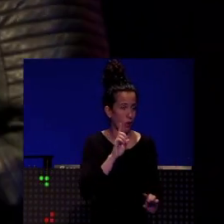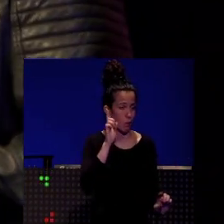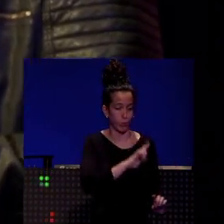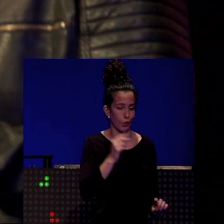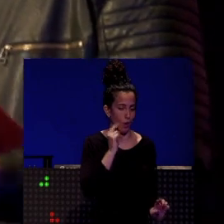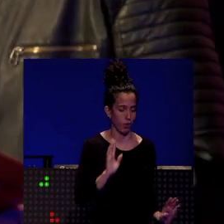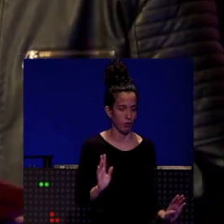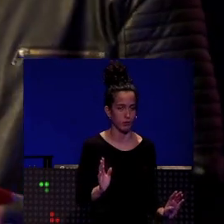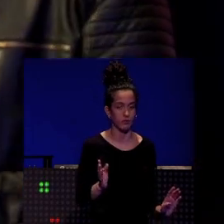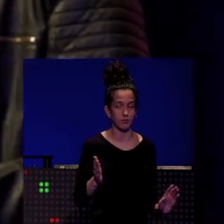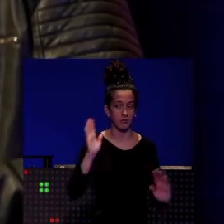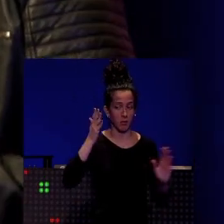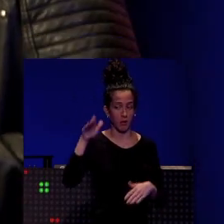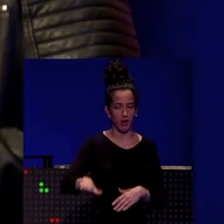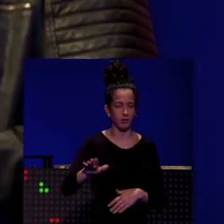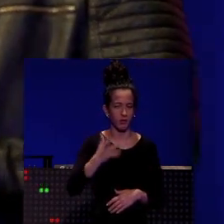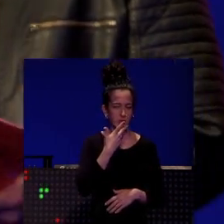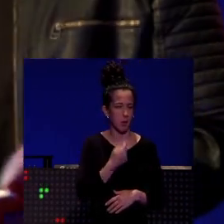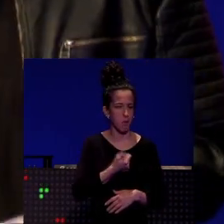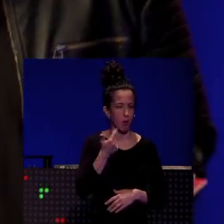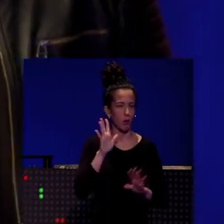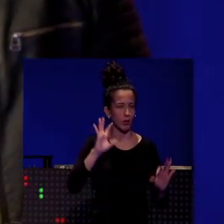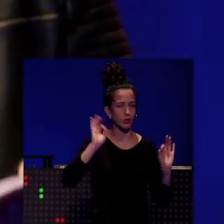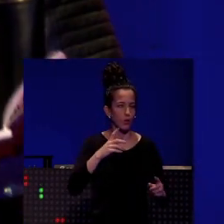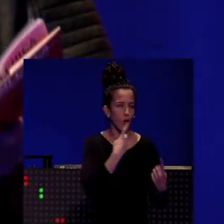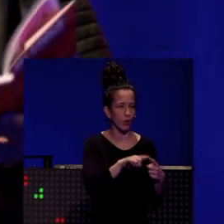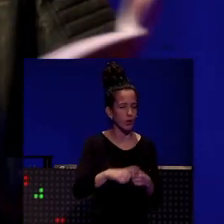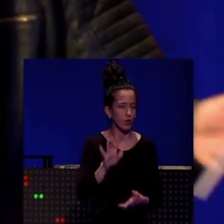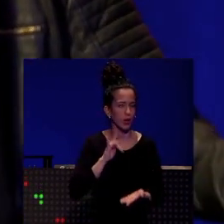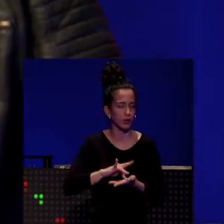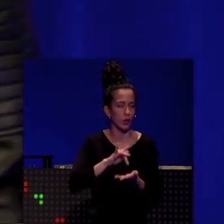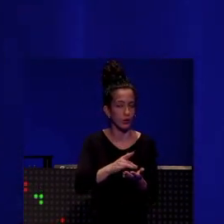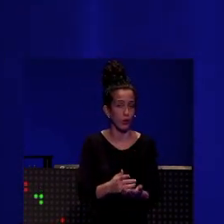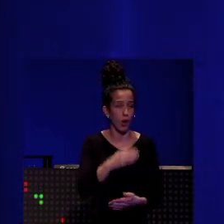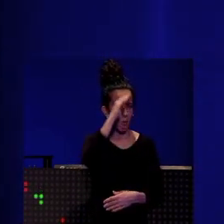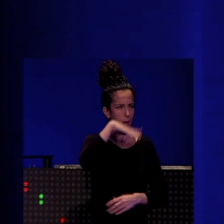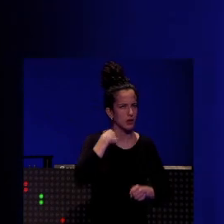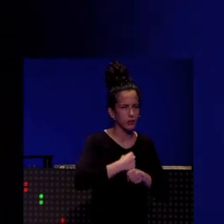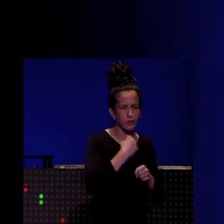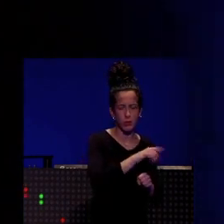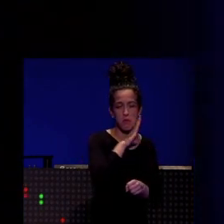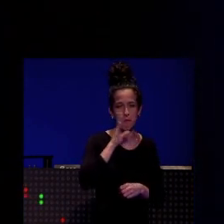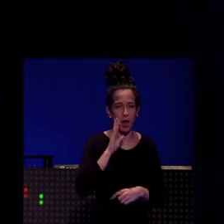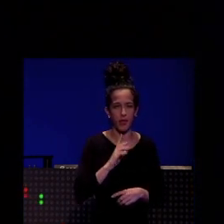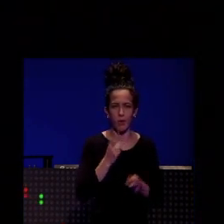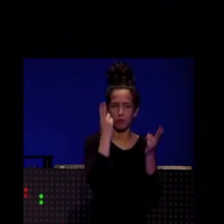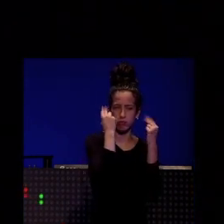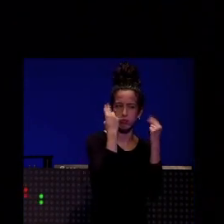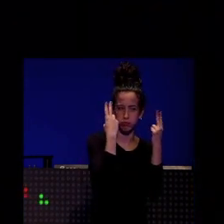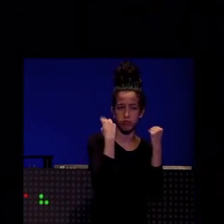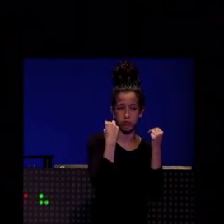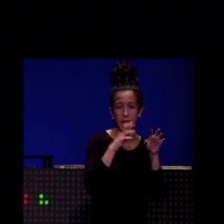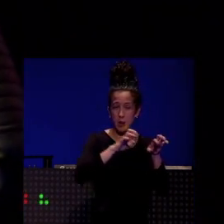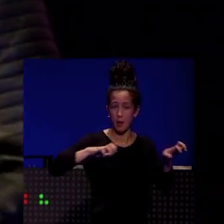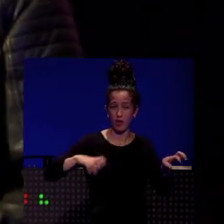de su infancia conozco poco pero estoy seguro que pasaron cosas un padre trabajador una madre obediente mayoría absoluta de